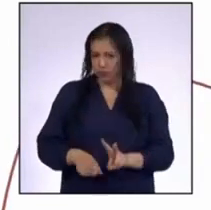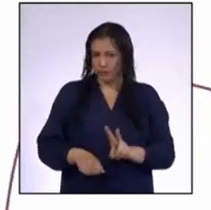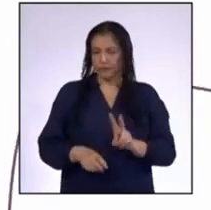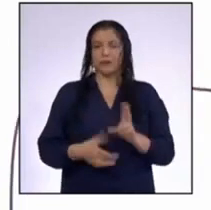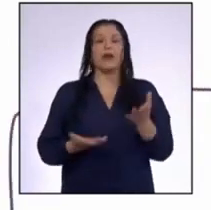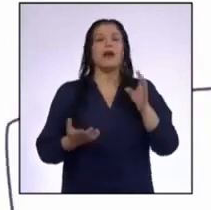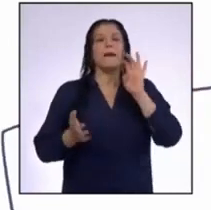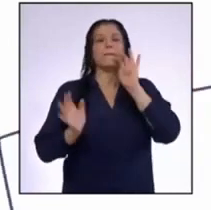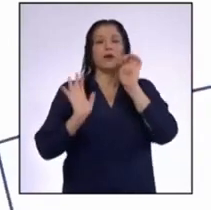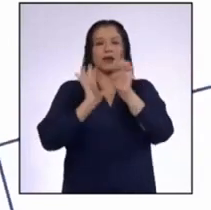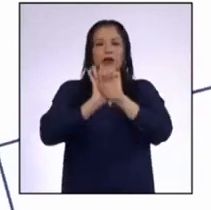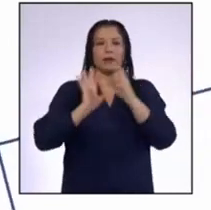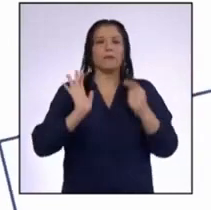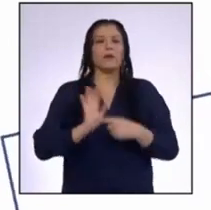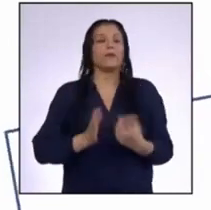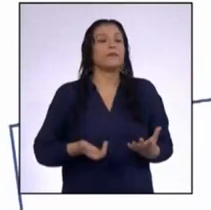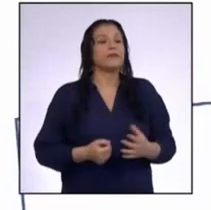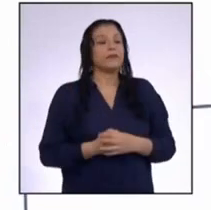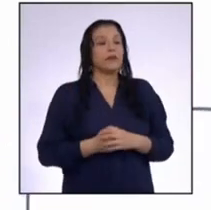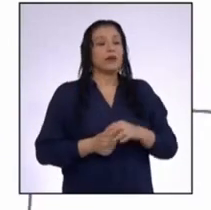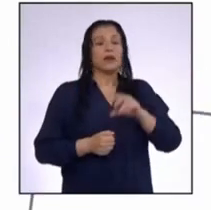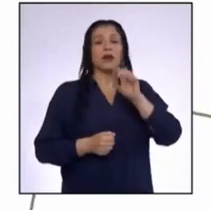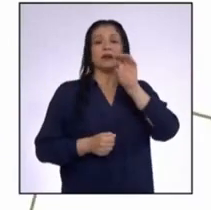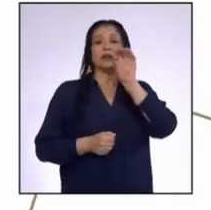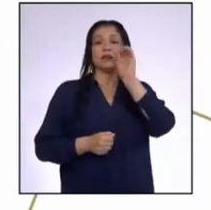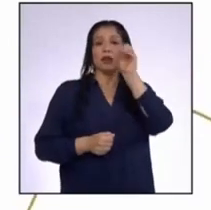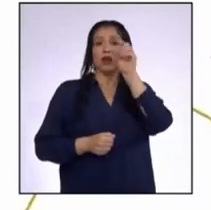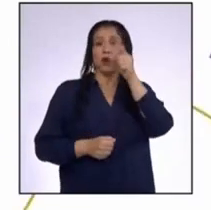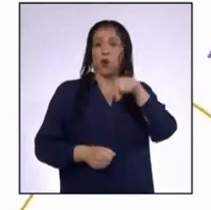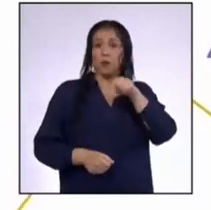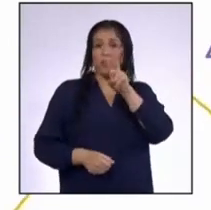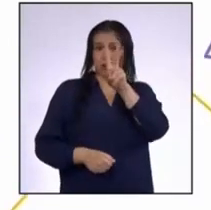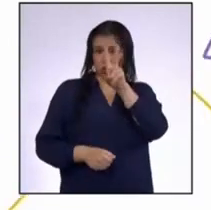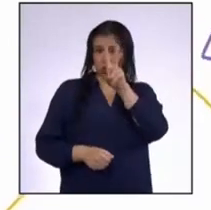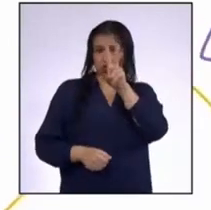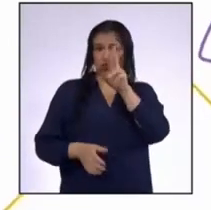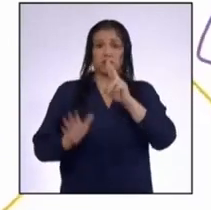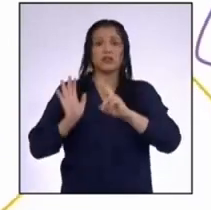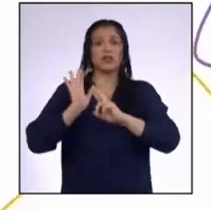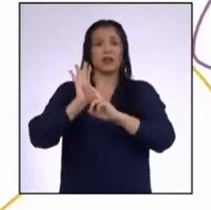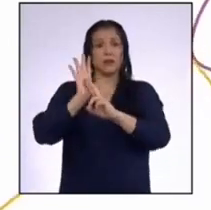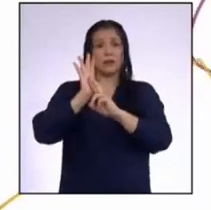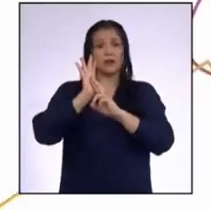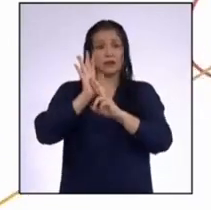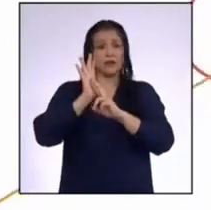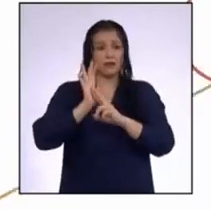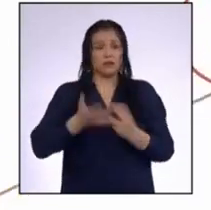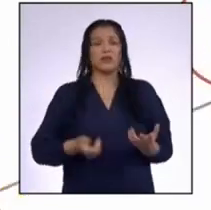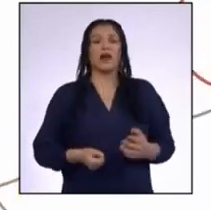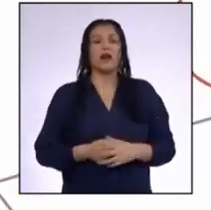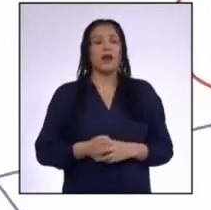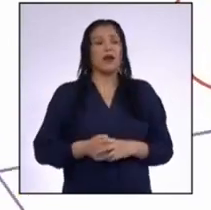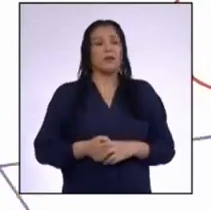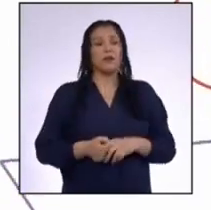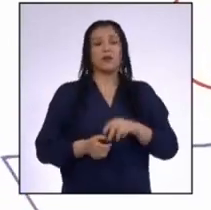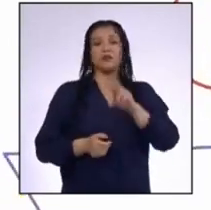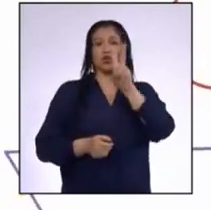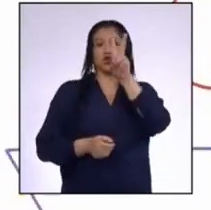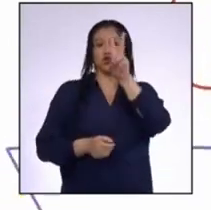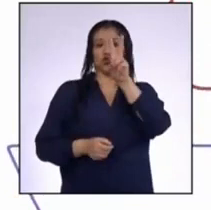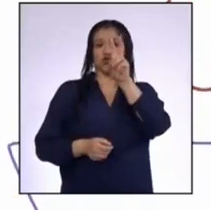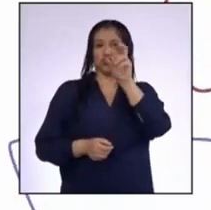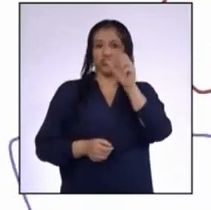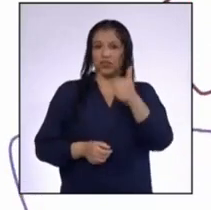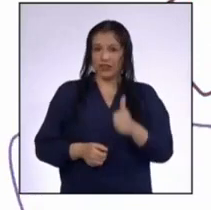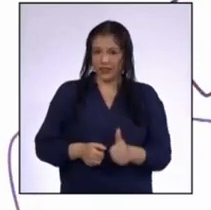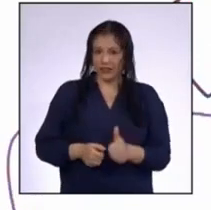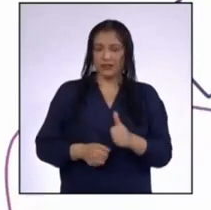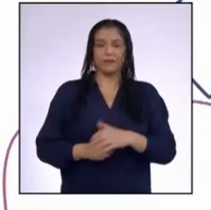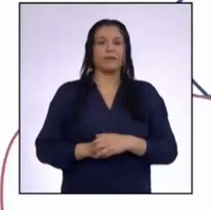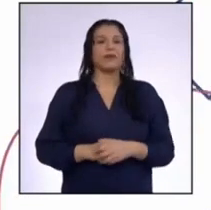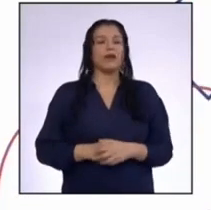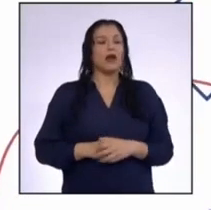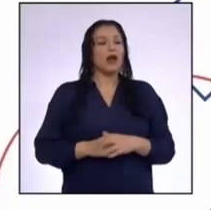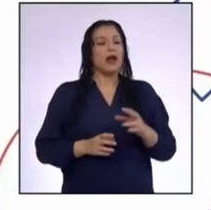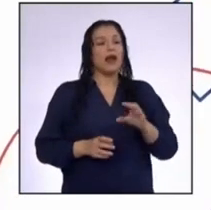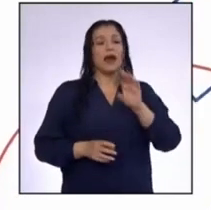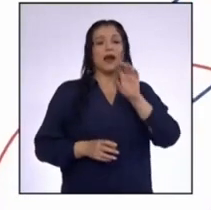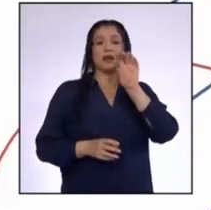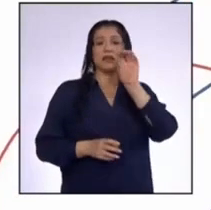Por ejemplo, la expresión decimal 2 décimos se representa mediante la fracción 2 décimos. La expresión